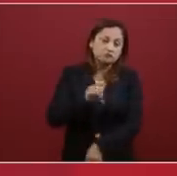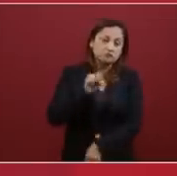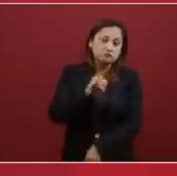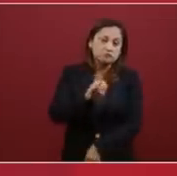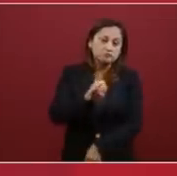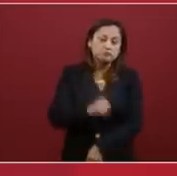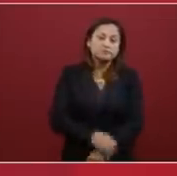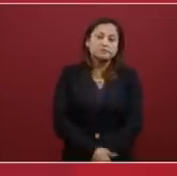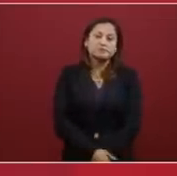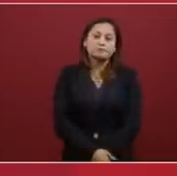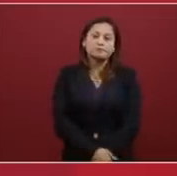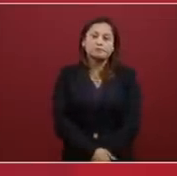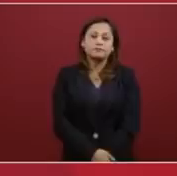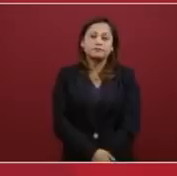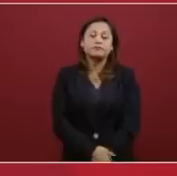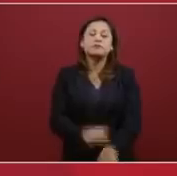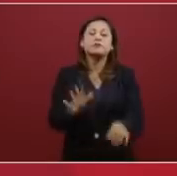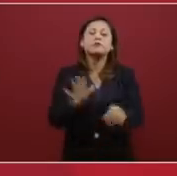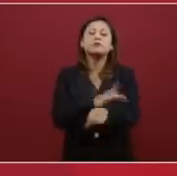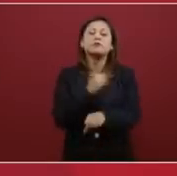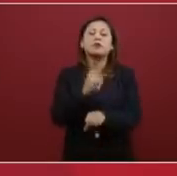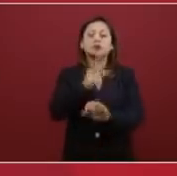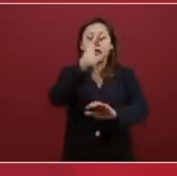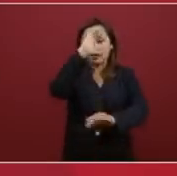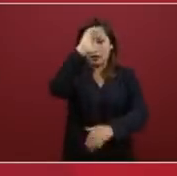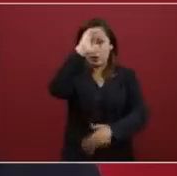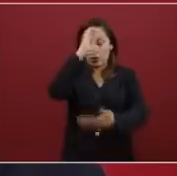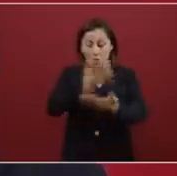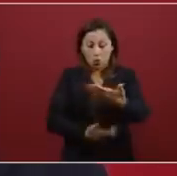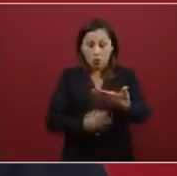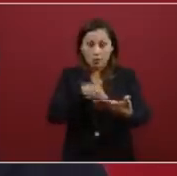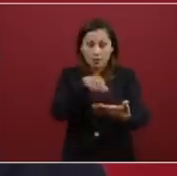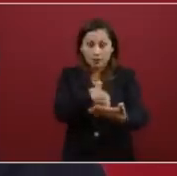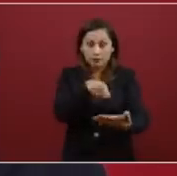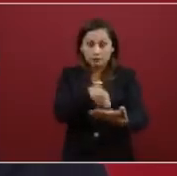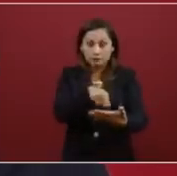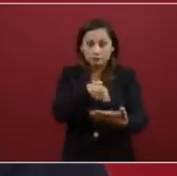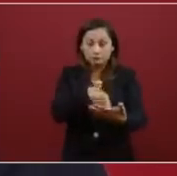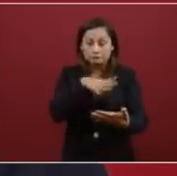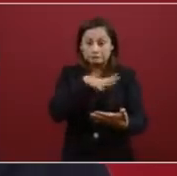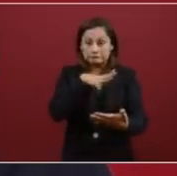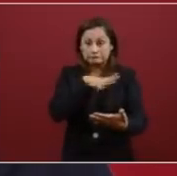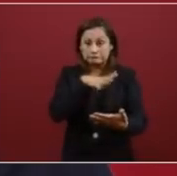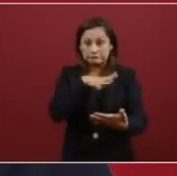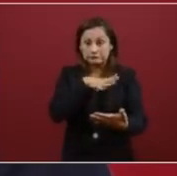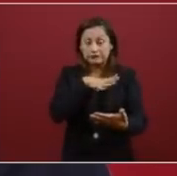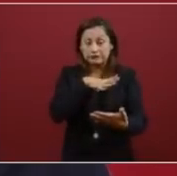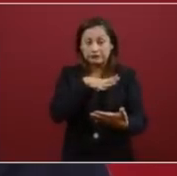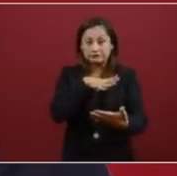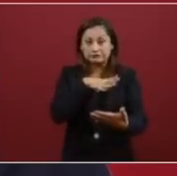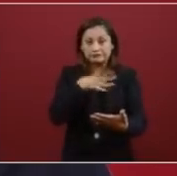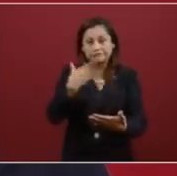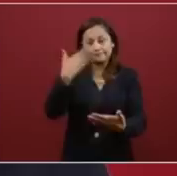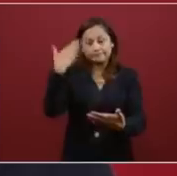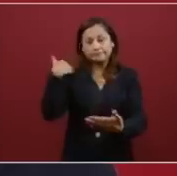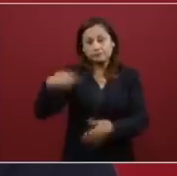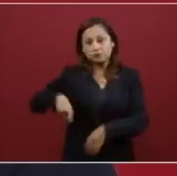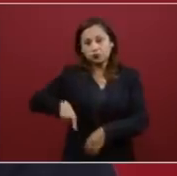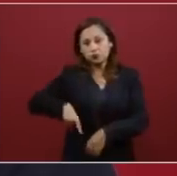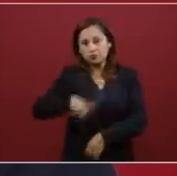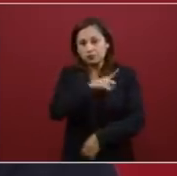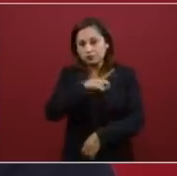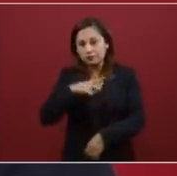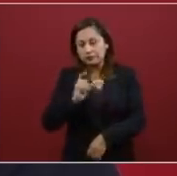si existe un contrato y hay una deuda que tiene